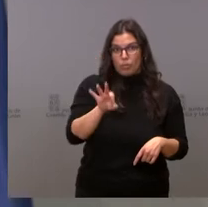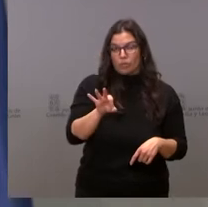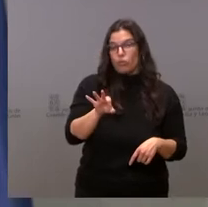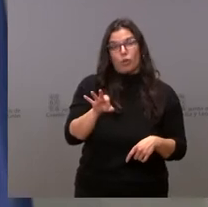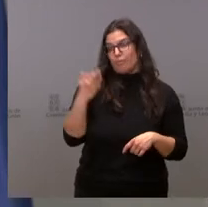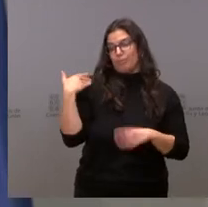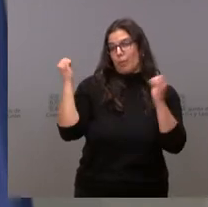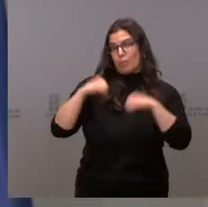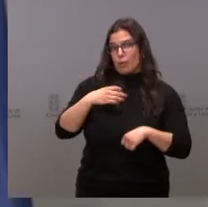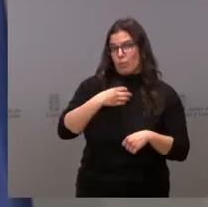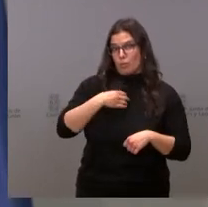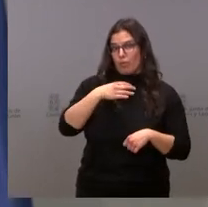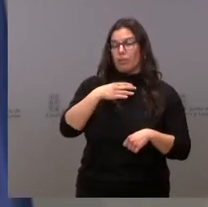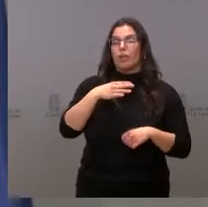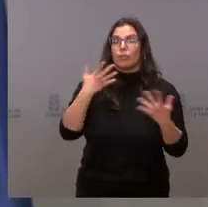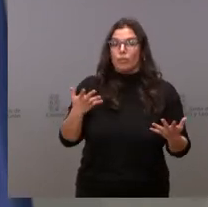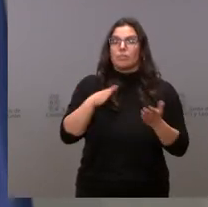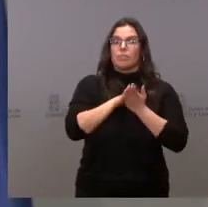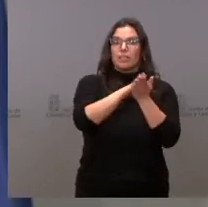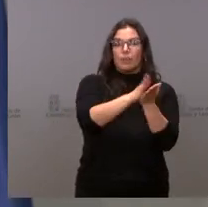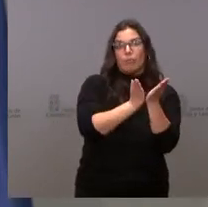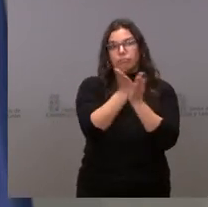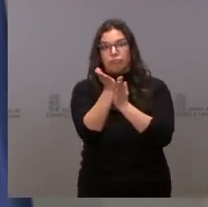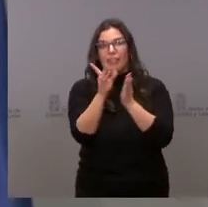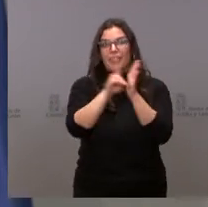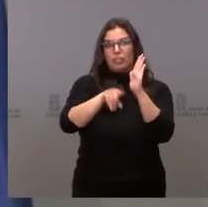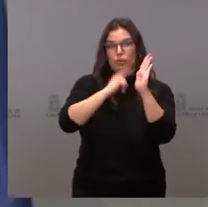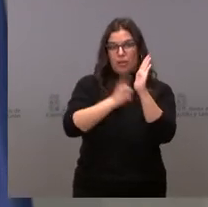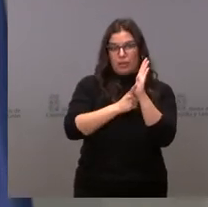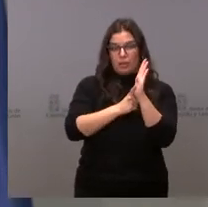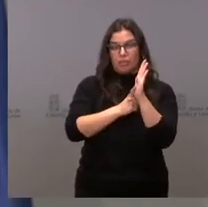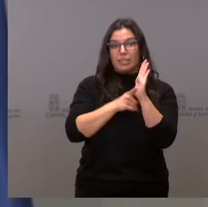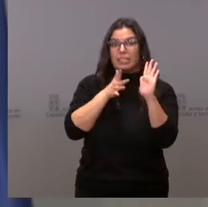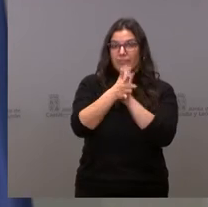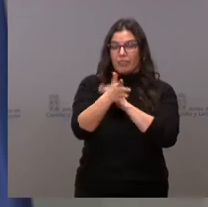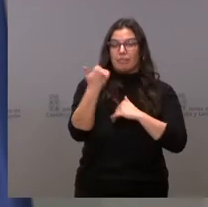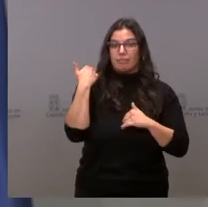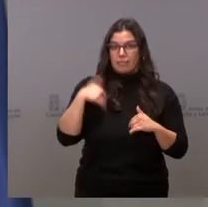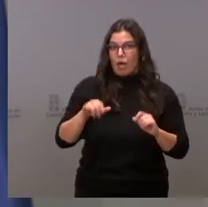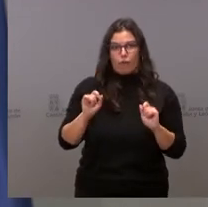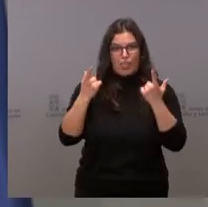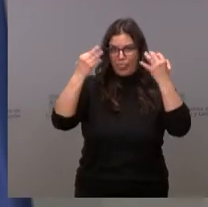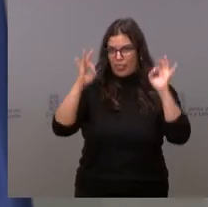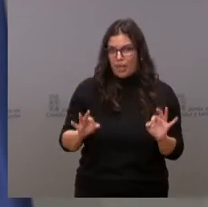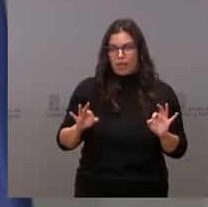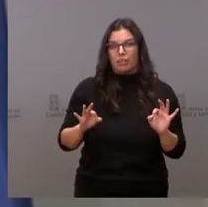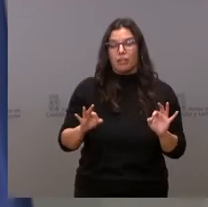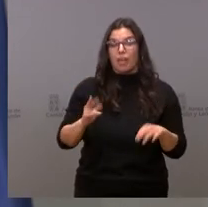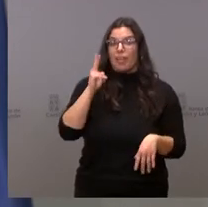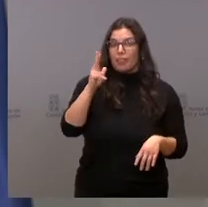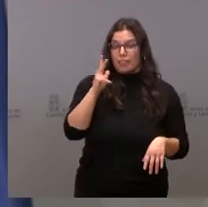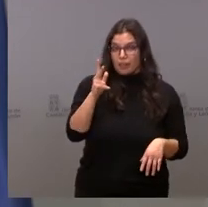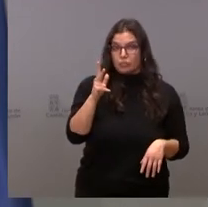aprobarse y lo que hacemos hoy es presentar este decreto ley entra por tanto ya en vigor el derecho se genera